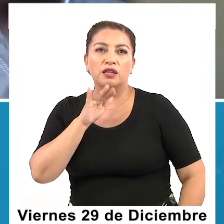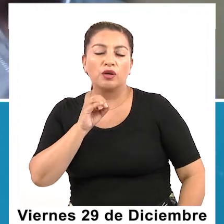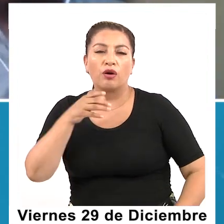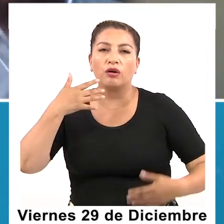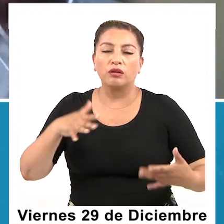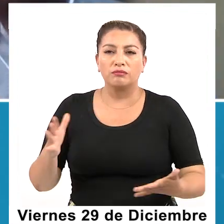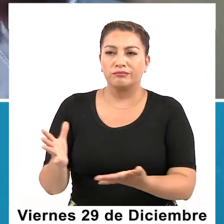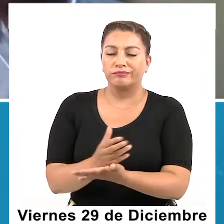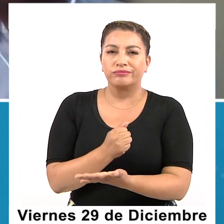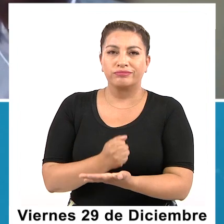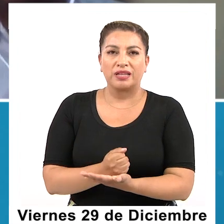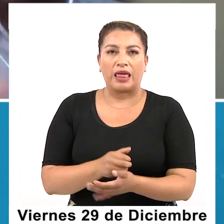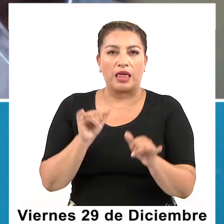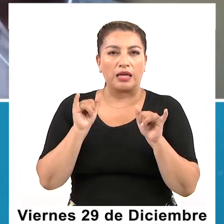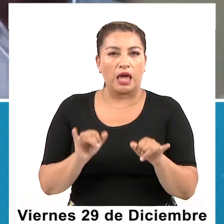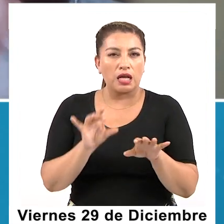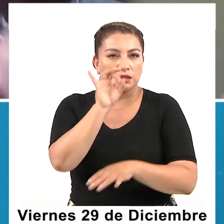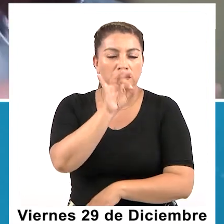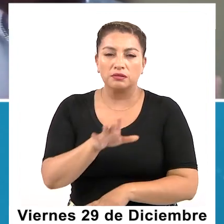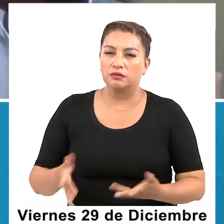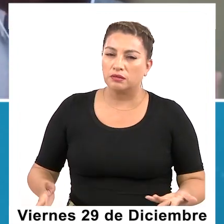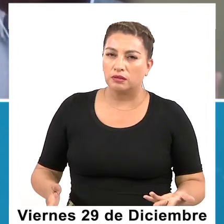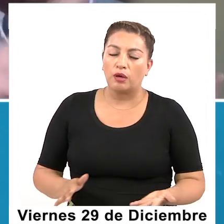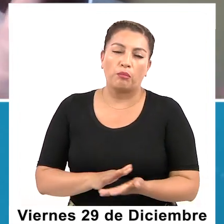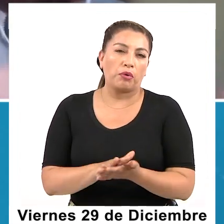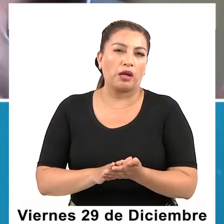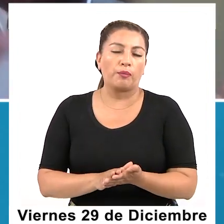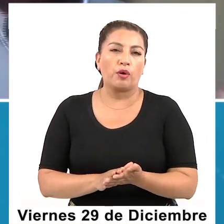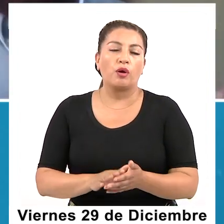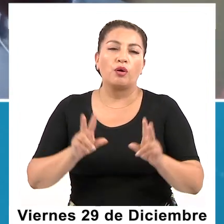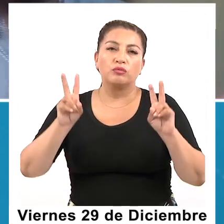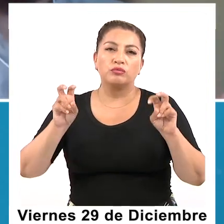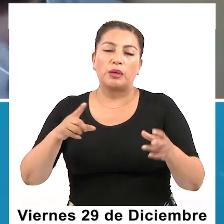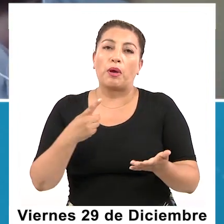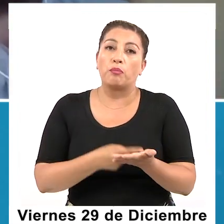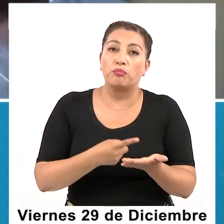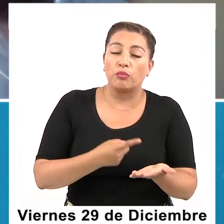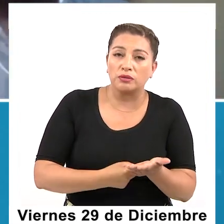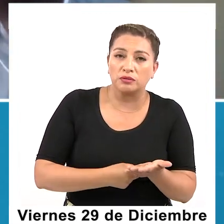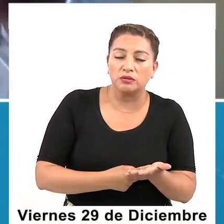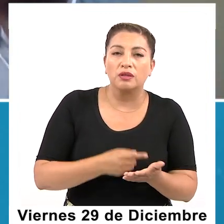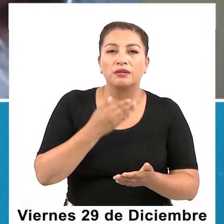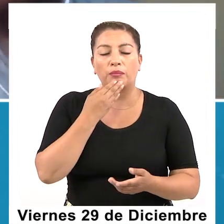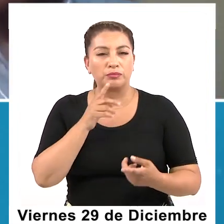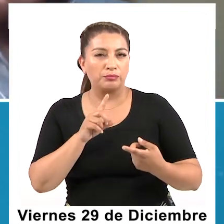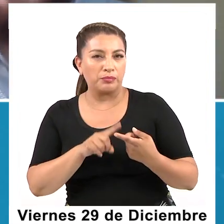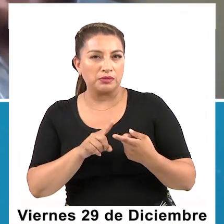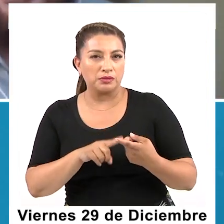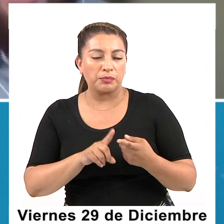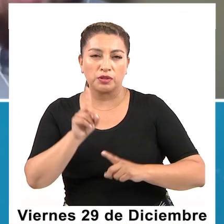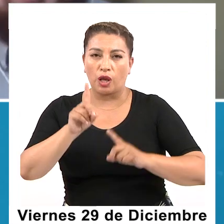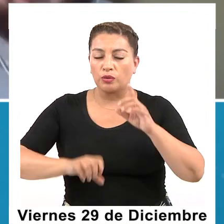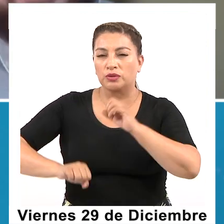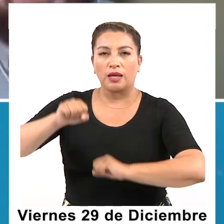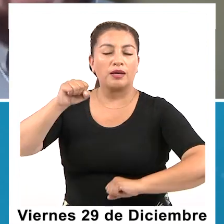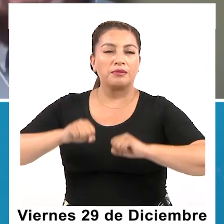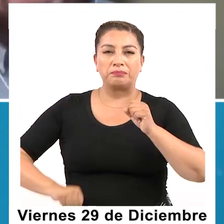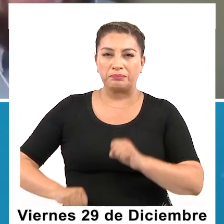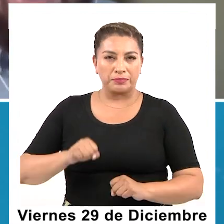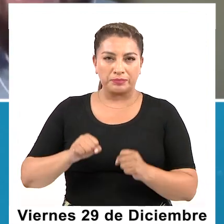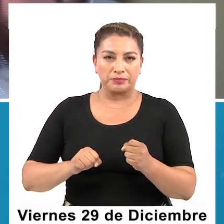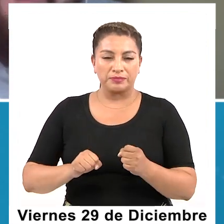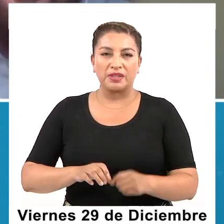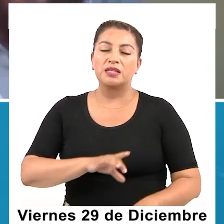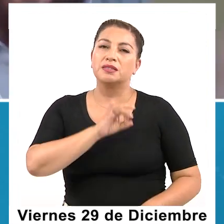gana el dinero se quedarían en Chile, ya sea por un tema de impuesto como ya sea también por un tema de participación de las empresas